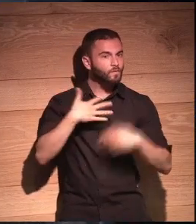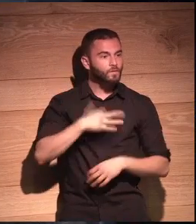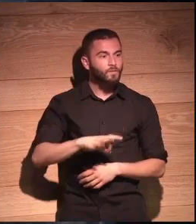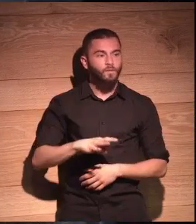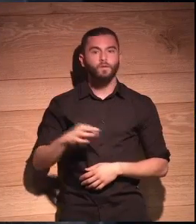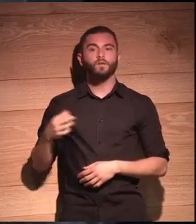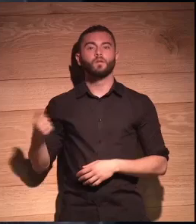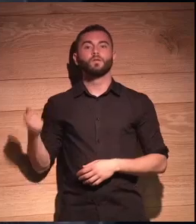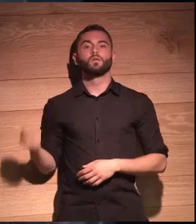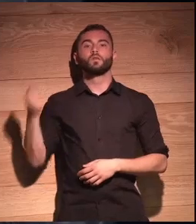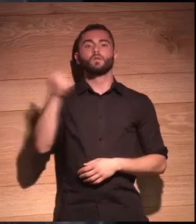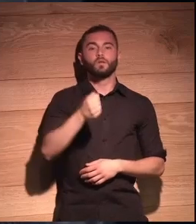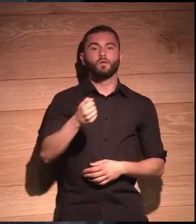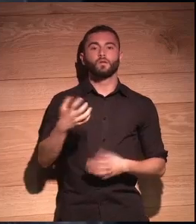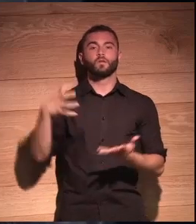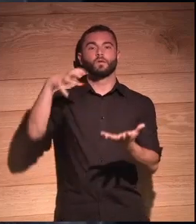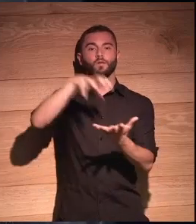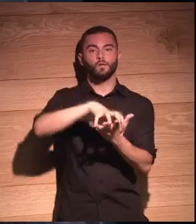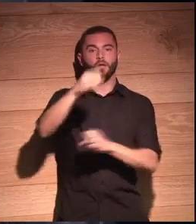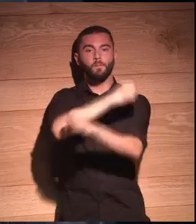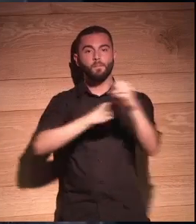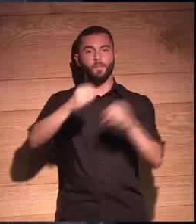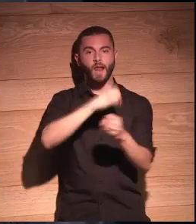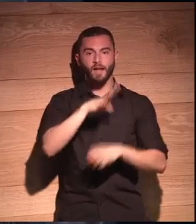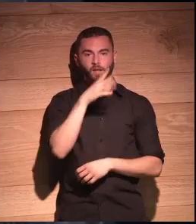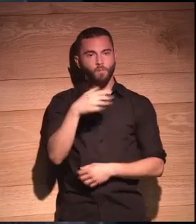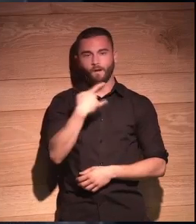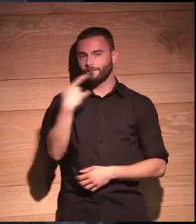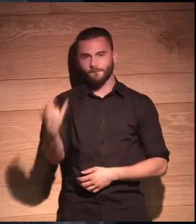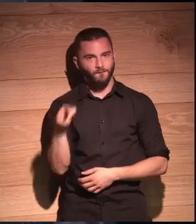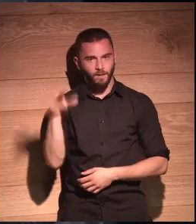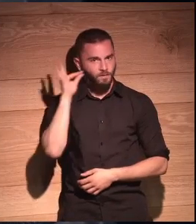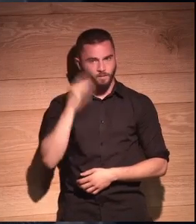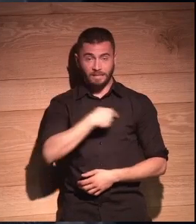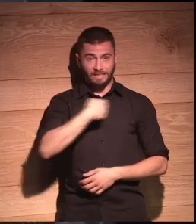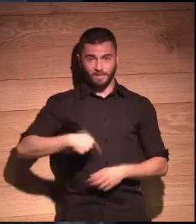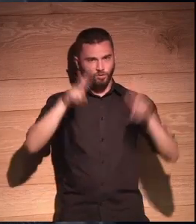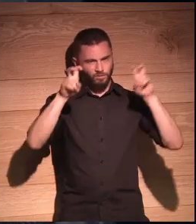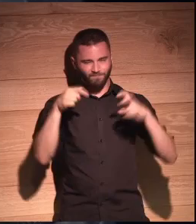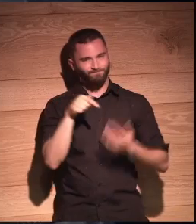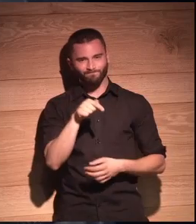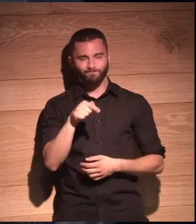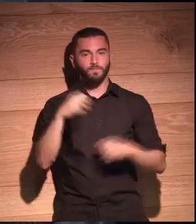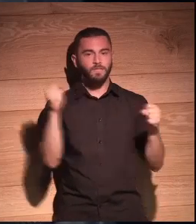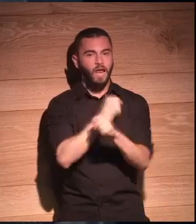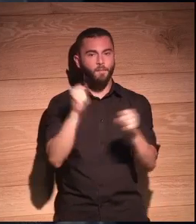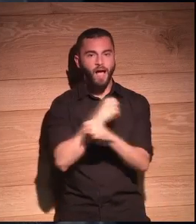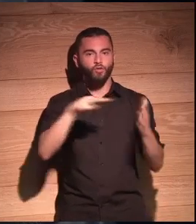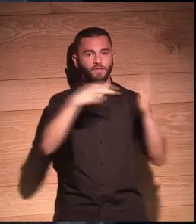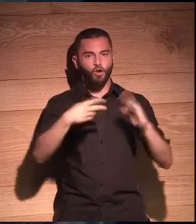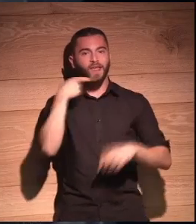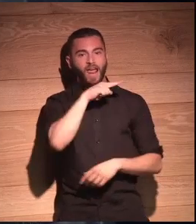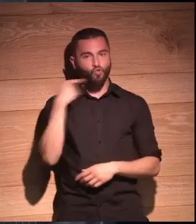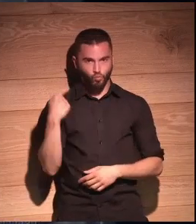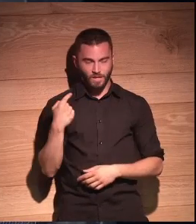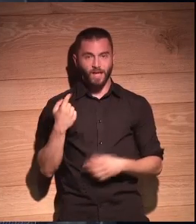lo traemos al planetario cualquier día porque estamos enamorados de esta mujer. El tema de los chinos es que están trabajando sobre todo con tecnología